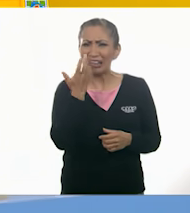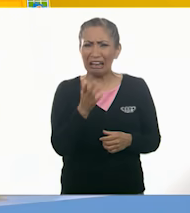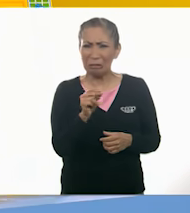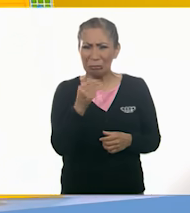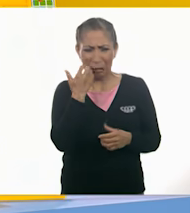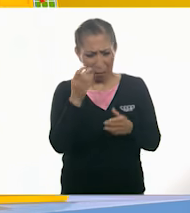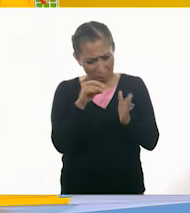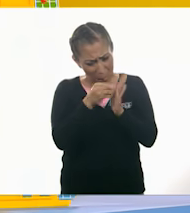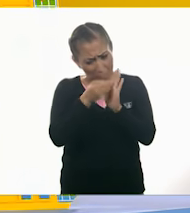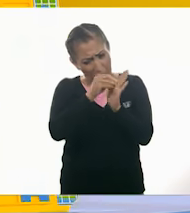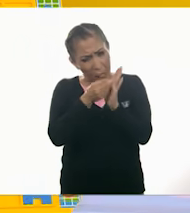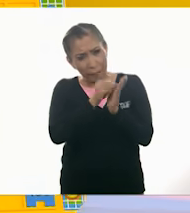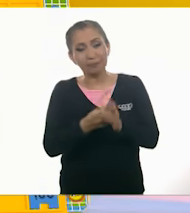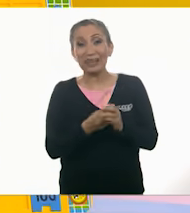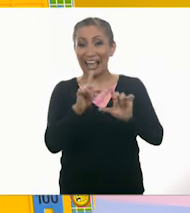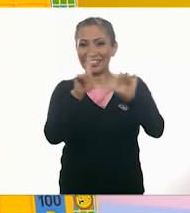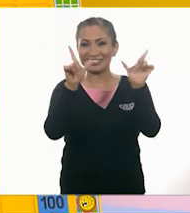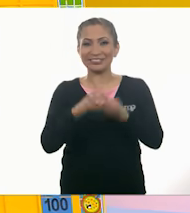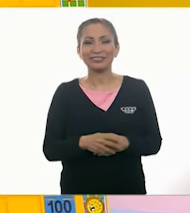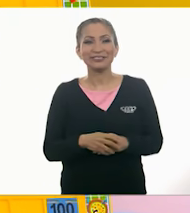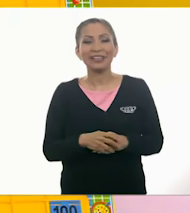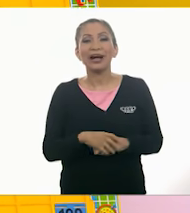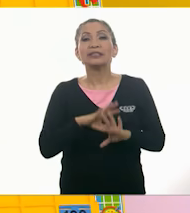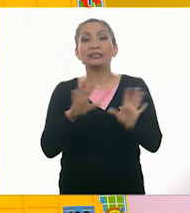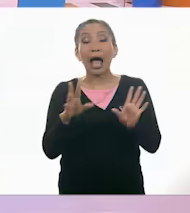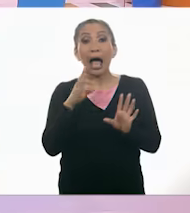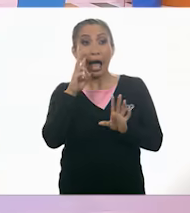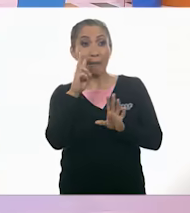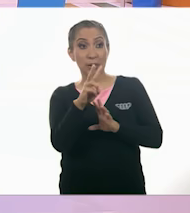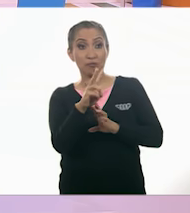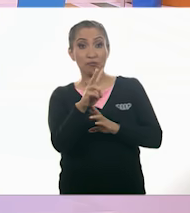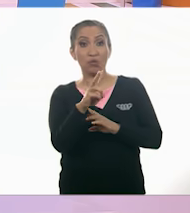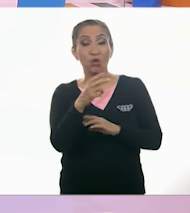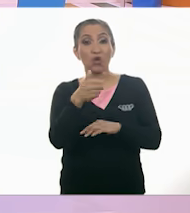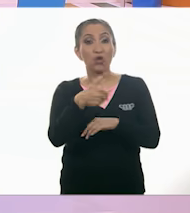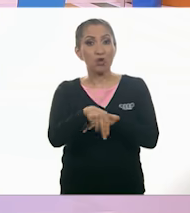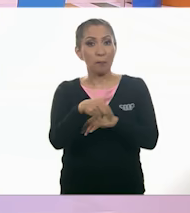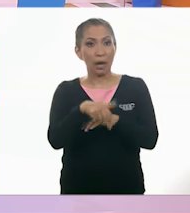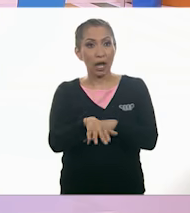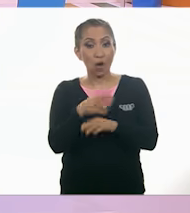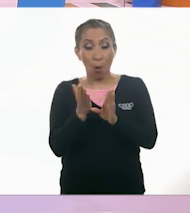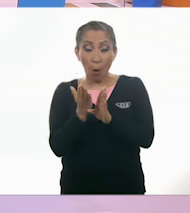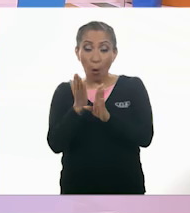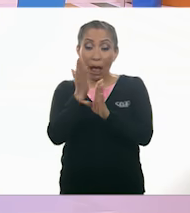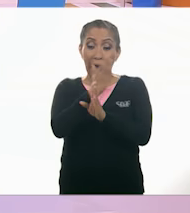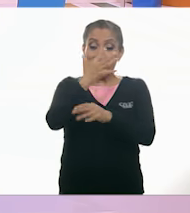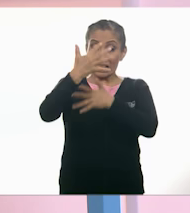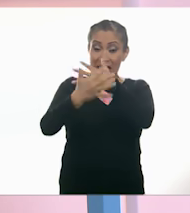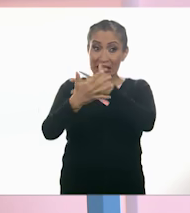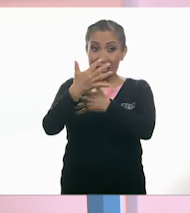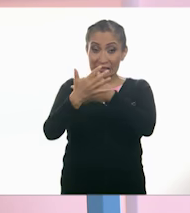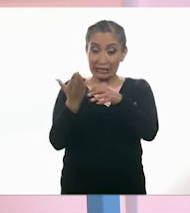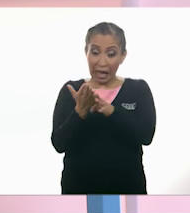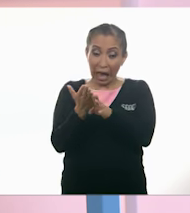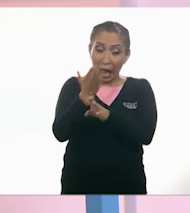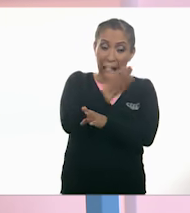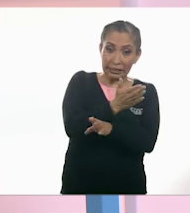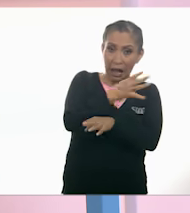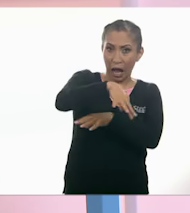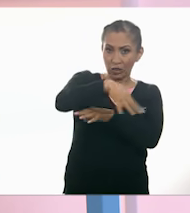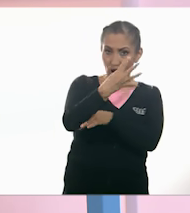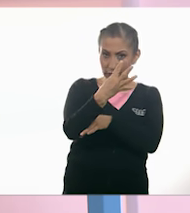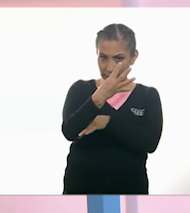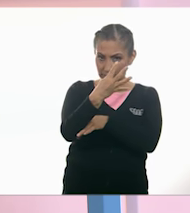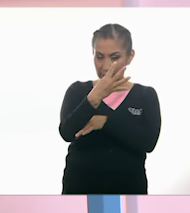maestra. ¡Listo! Ok, ya vimos el número que está antes del número 15. Es el